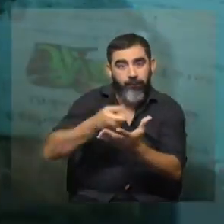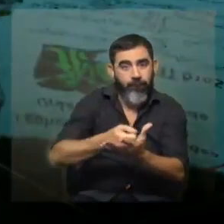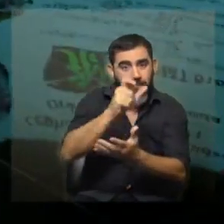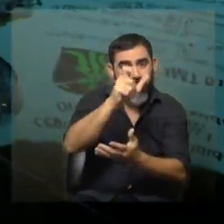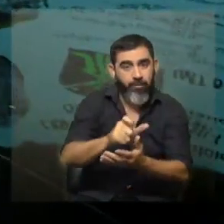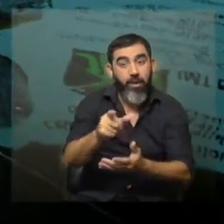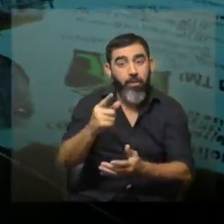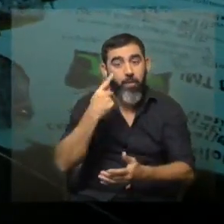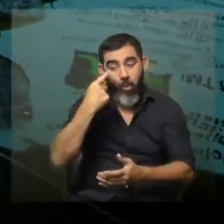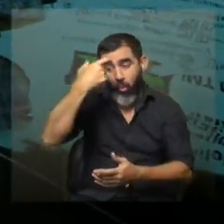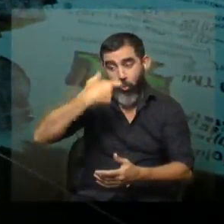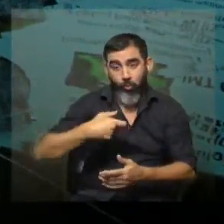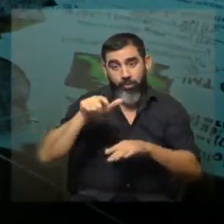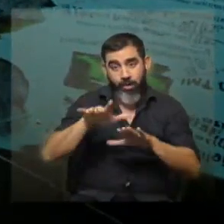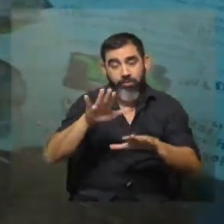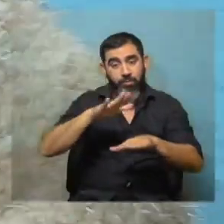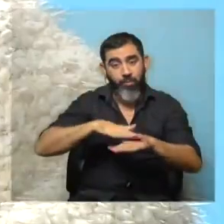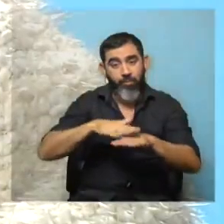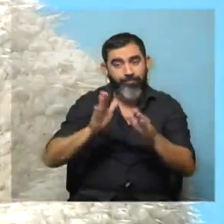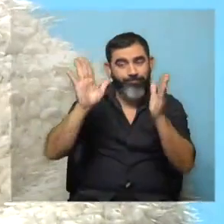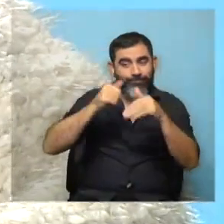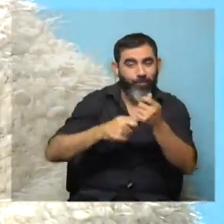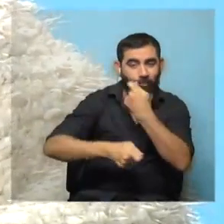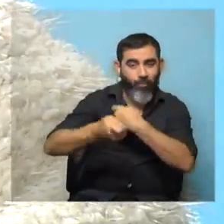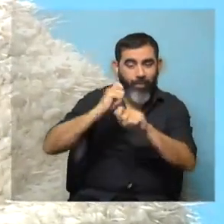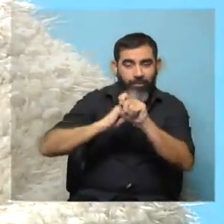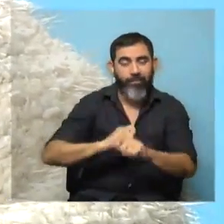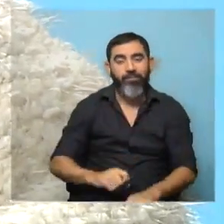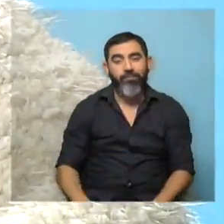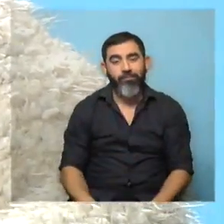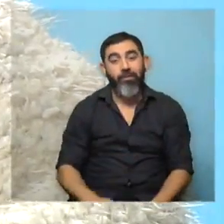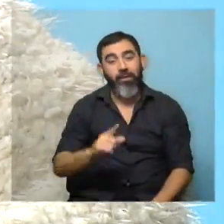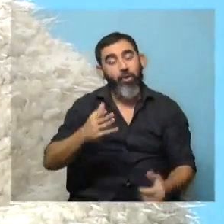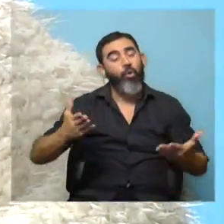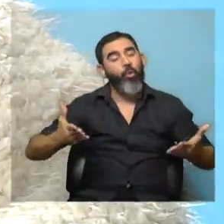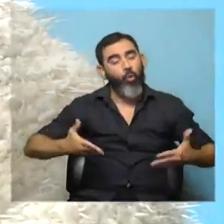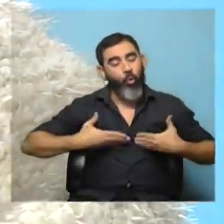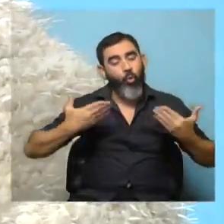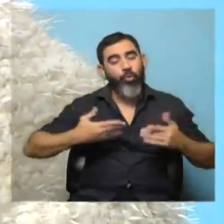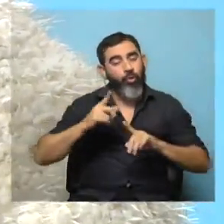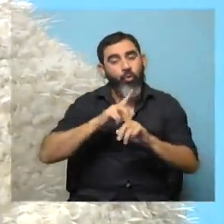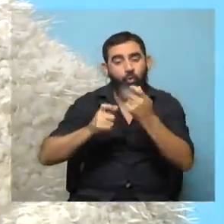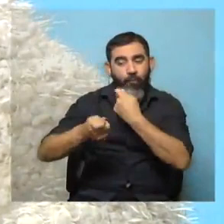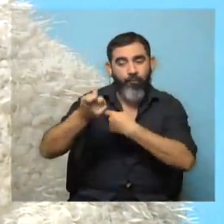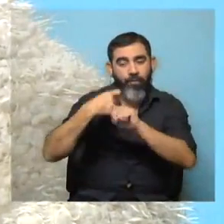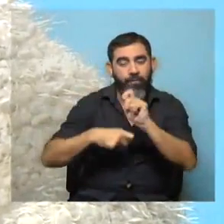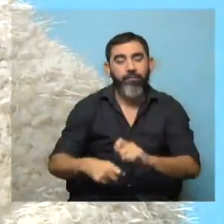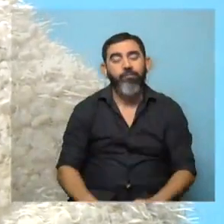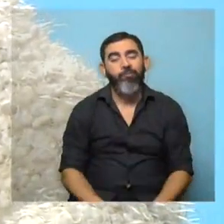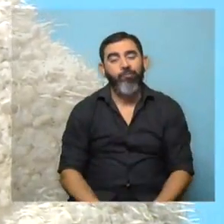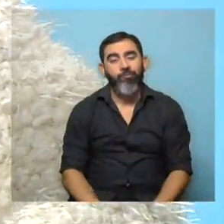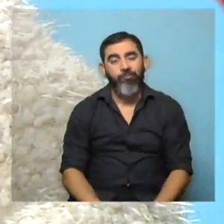ahí me conoció a mí, entonces no pudo llevarlo a cabo y está muy contento con esa posibilidad que